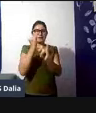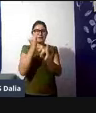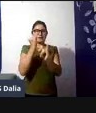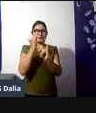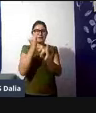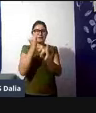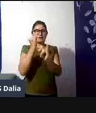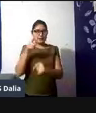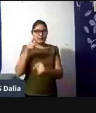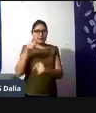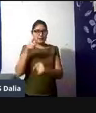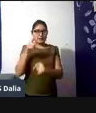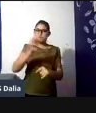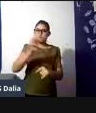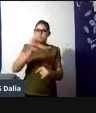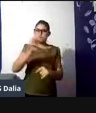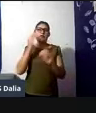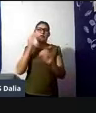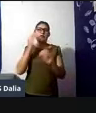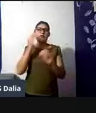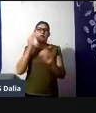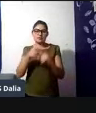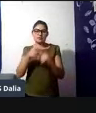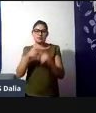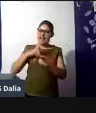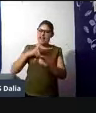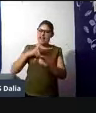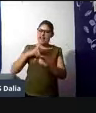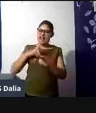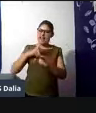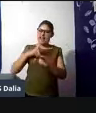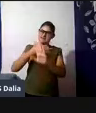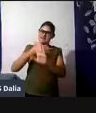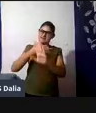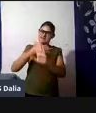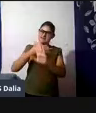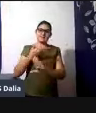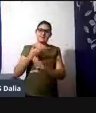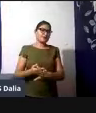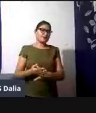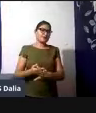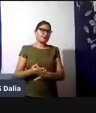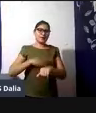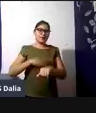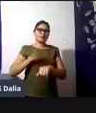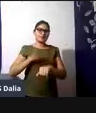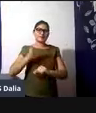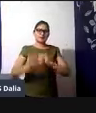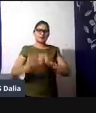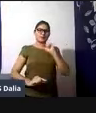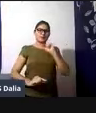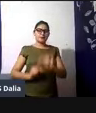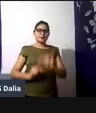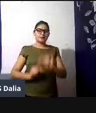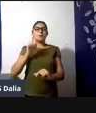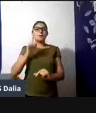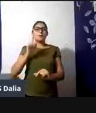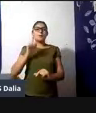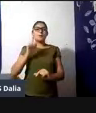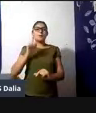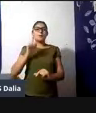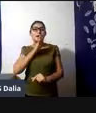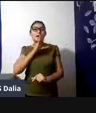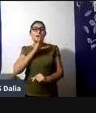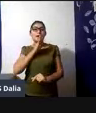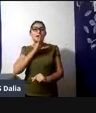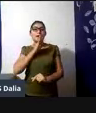constante. Bueno, y también tengo mamás millennial que vienen todos los consejos para ser mamás a través de este libro que escribí con Laura G. Y ahí